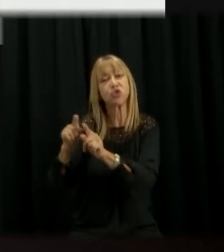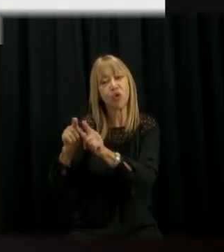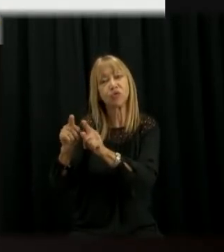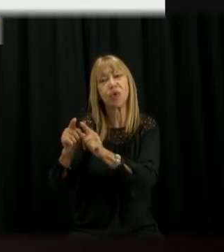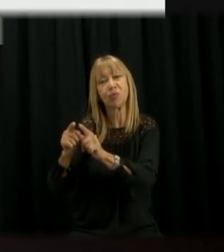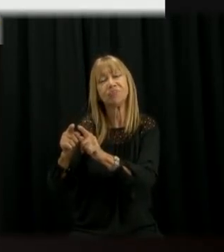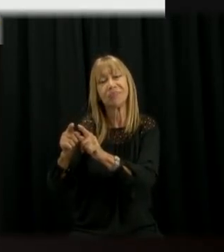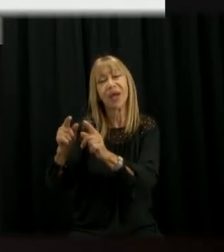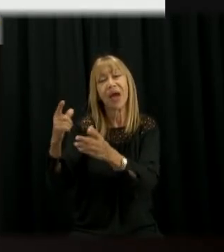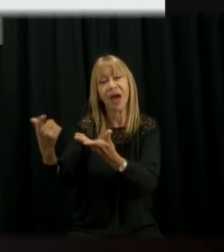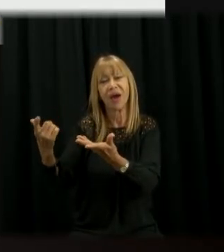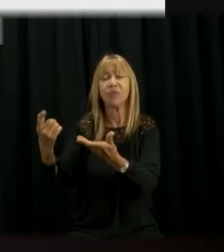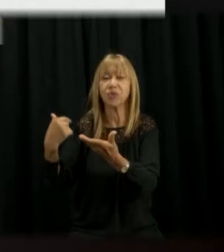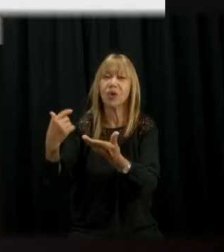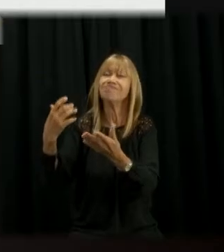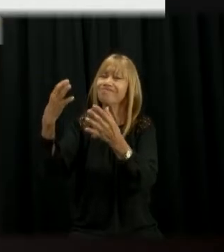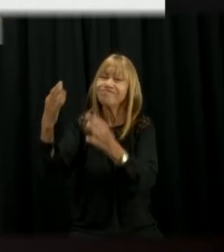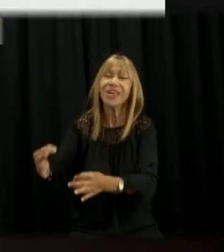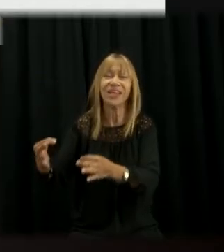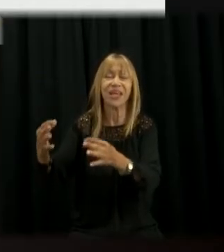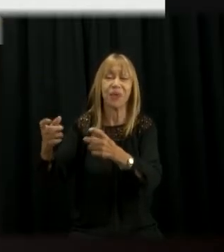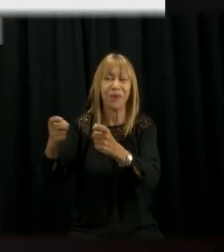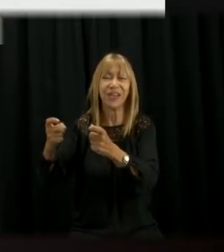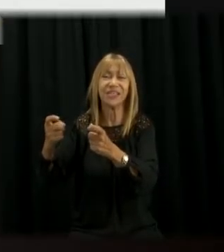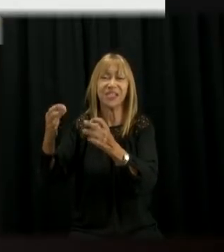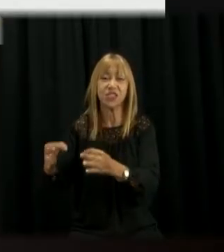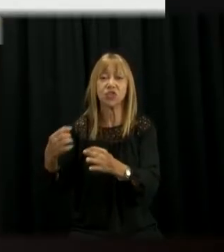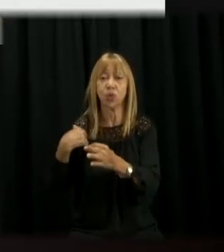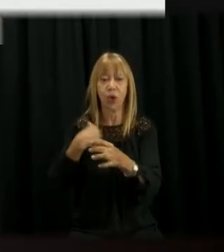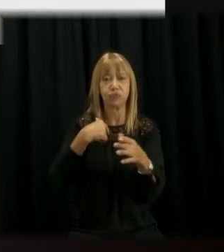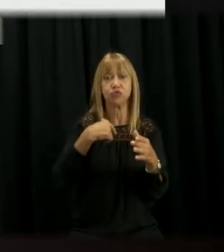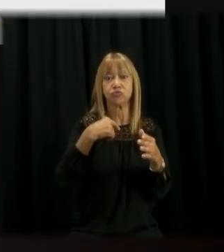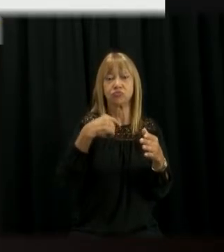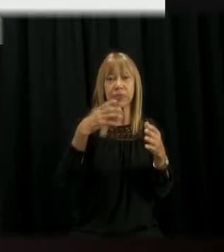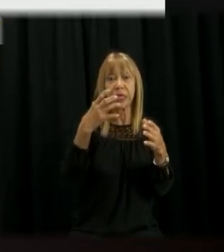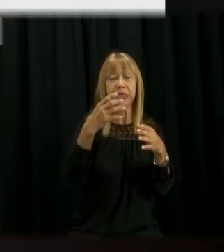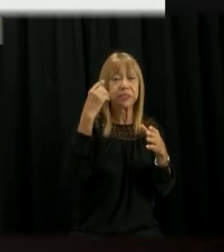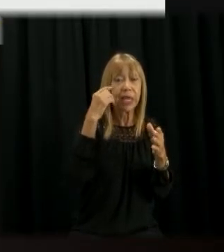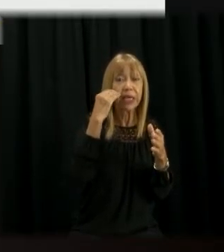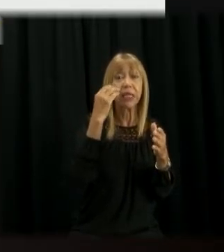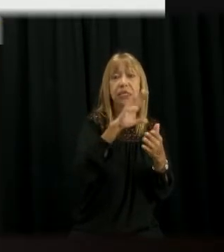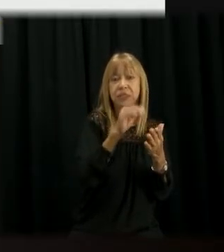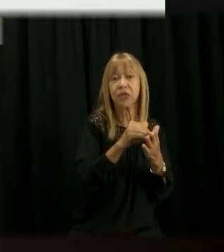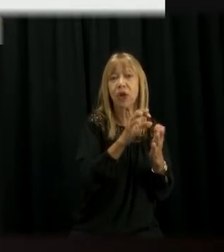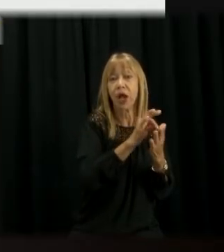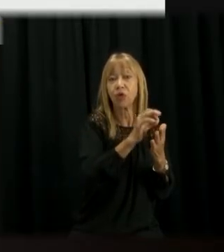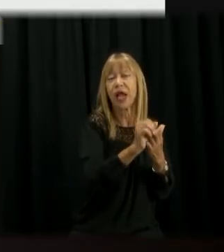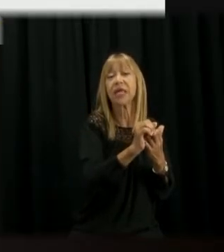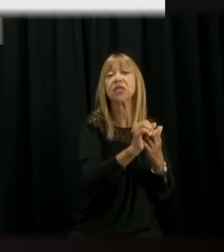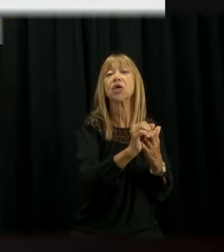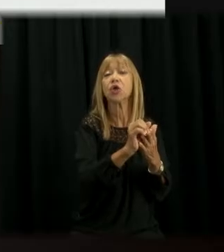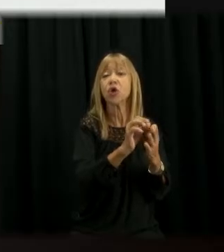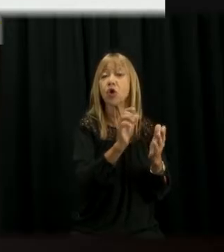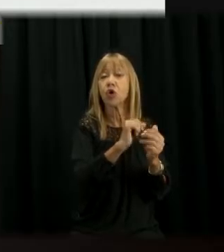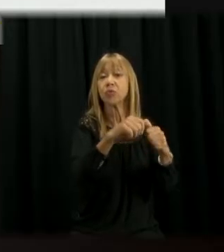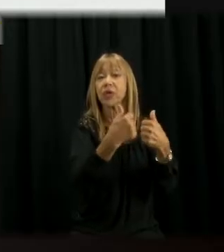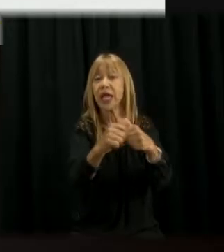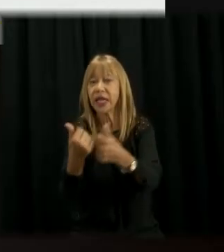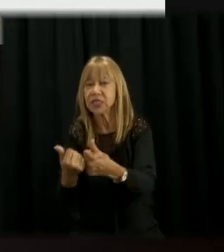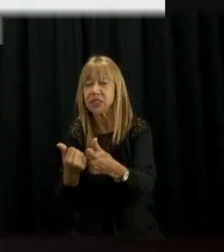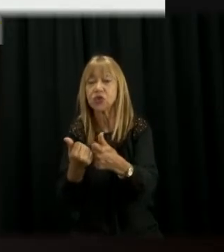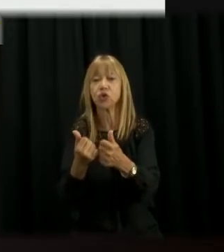externos tienen sus limitaciones con las decisiones administrativas que deben ser tomadas en las agencias